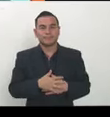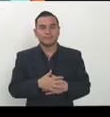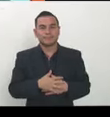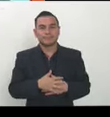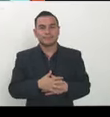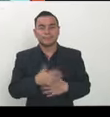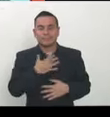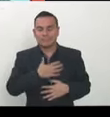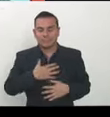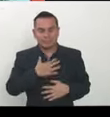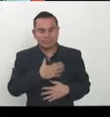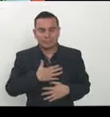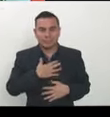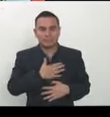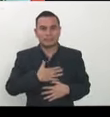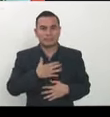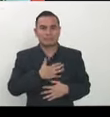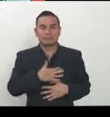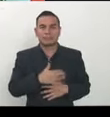Perdón, coño, que es que...